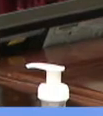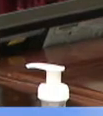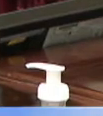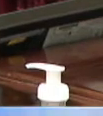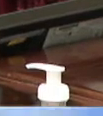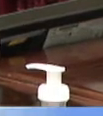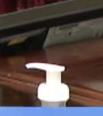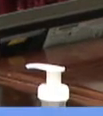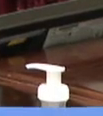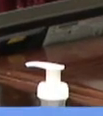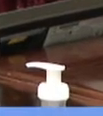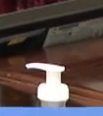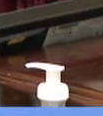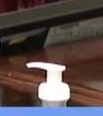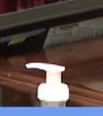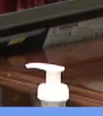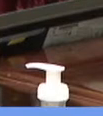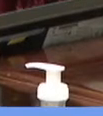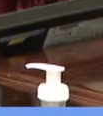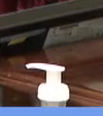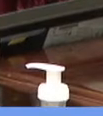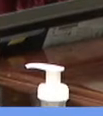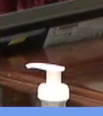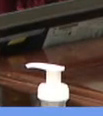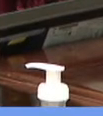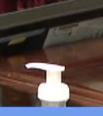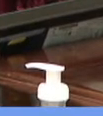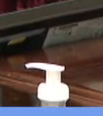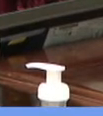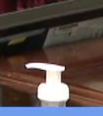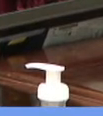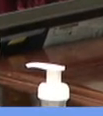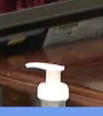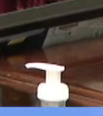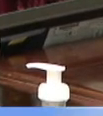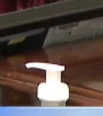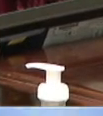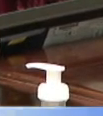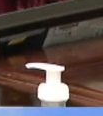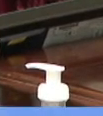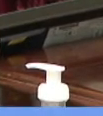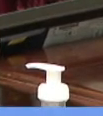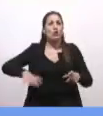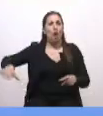la verdad es que entre tanto sufrimiento y dolor que está padeciendo nuestro pueblo